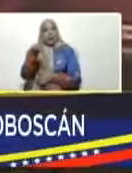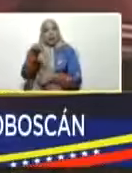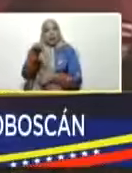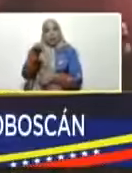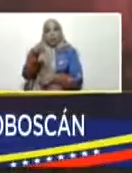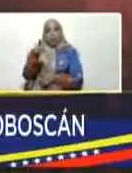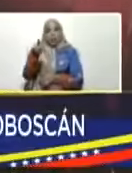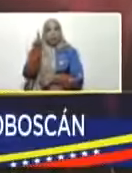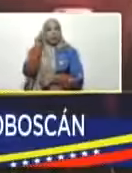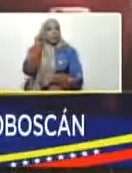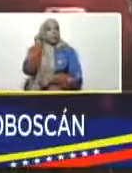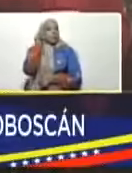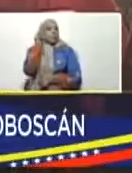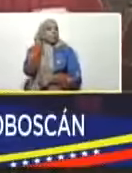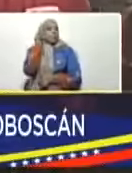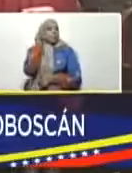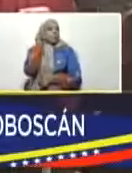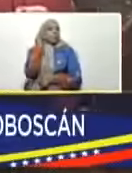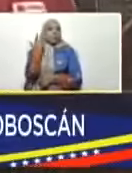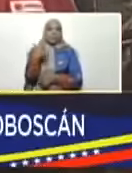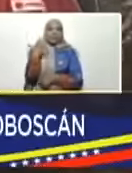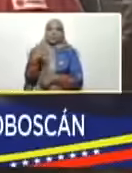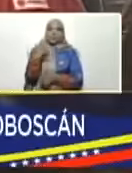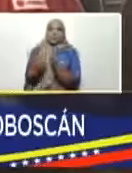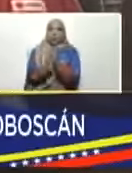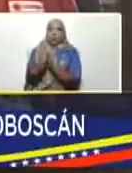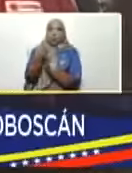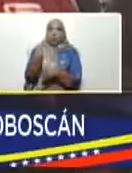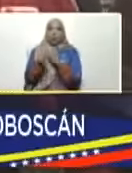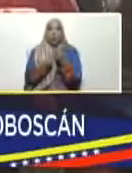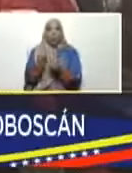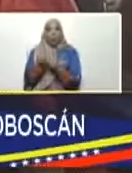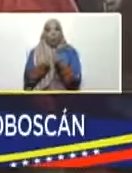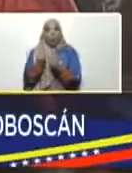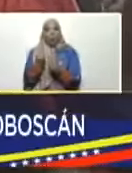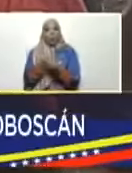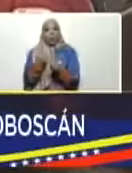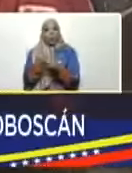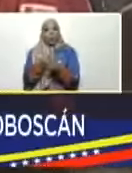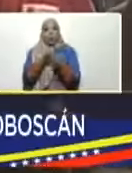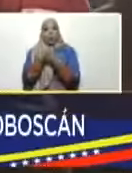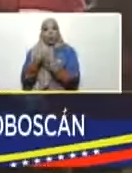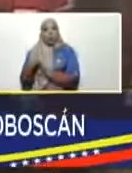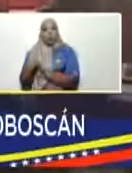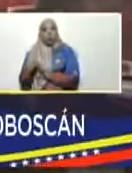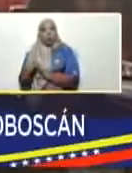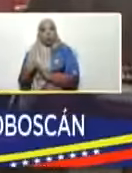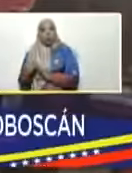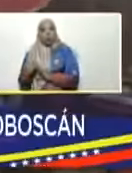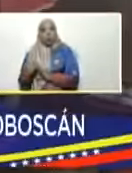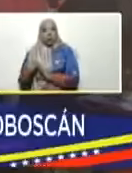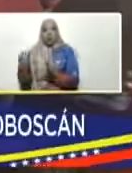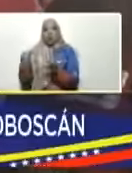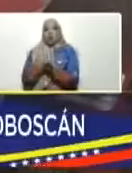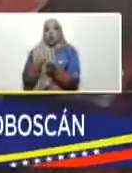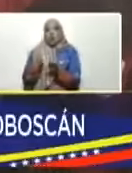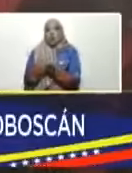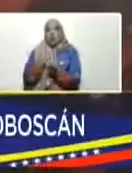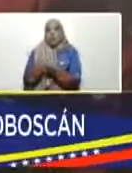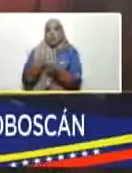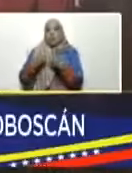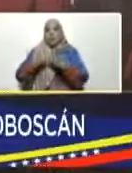¿Qué me puedes contar tú del desarrollo de esta inversión, de cómo marcha la comunicación, de cómo trabajamos con una